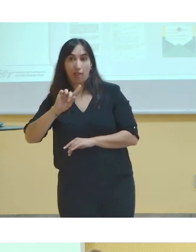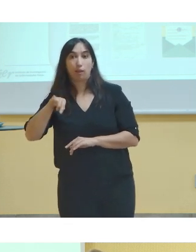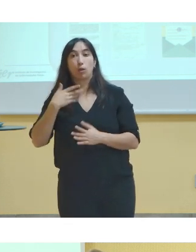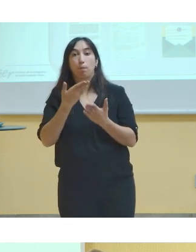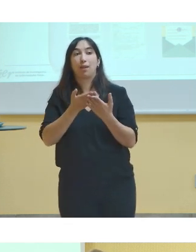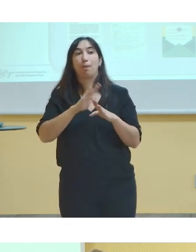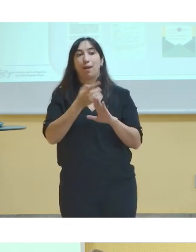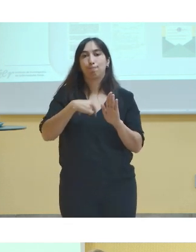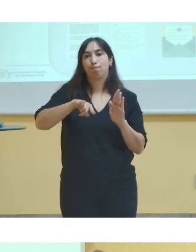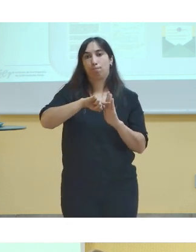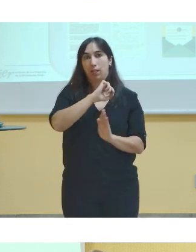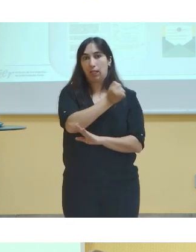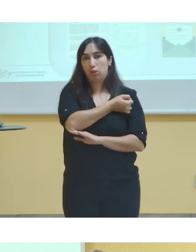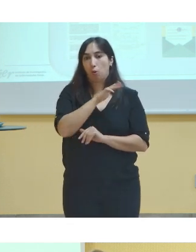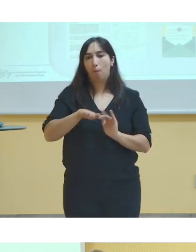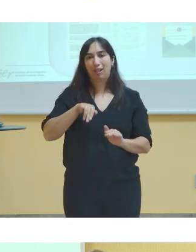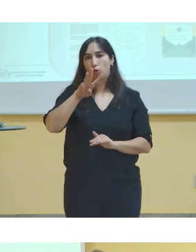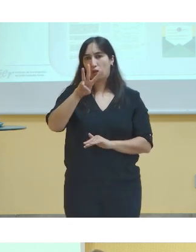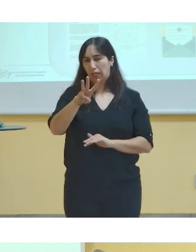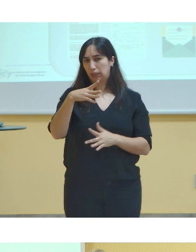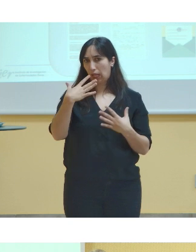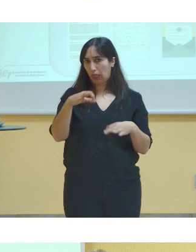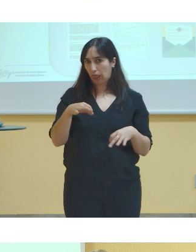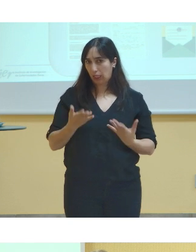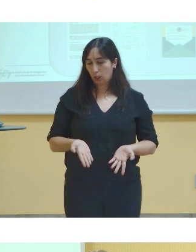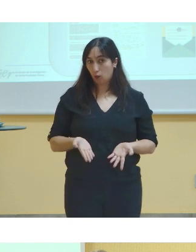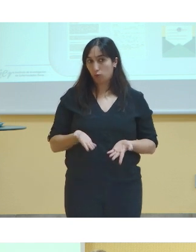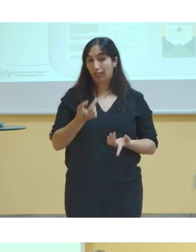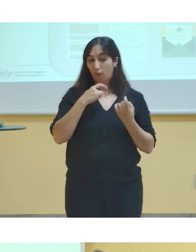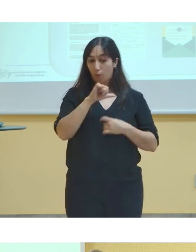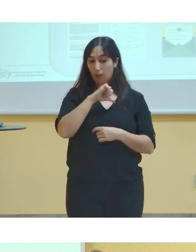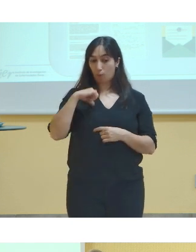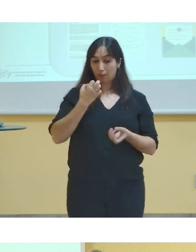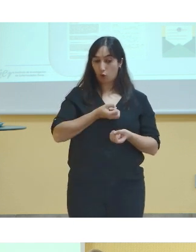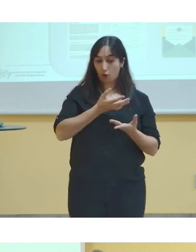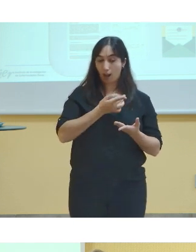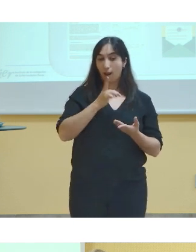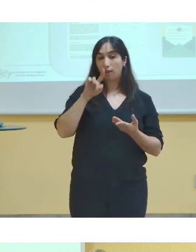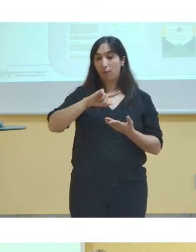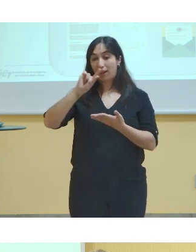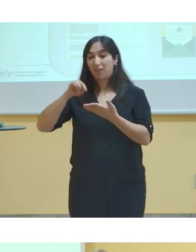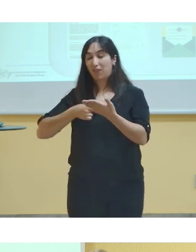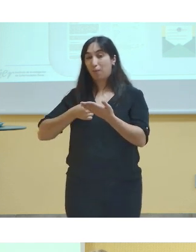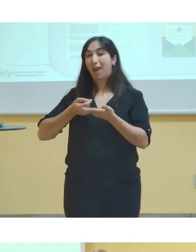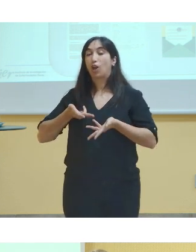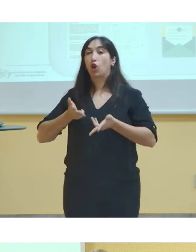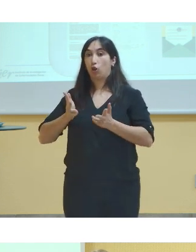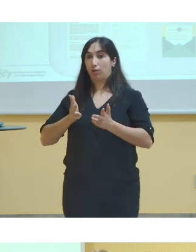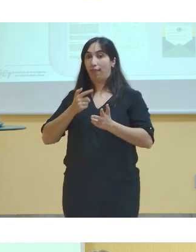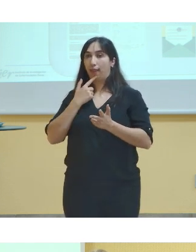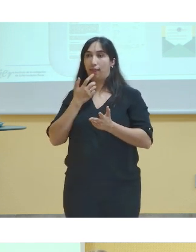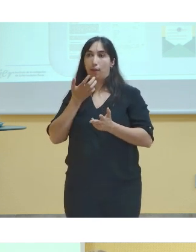registro. Son 3 pasos muy sencillos en los que se dan los datos personales, se firma un consentimiento en el que